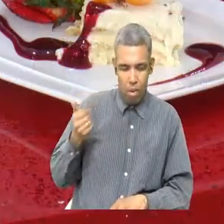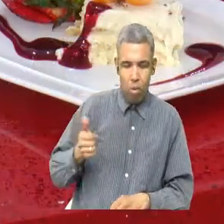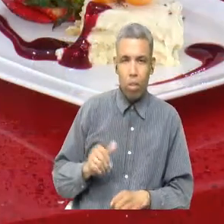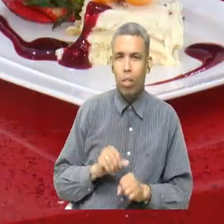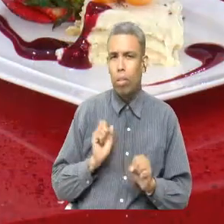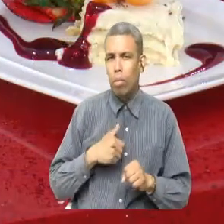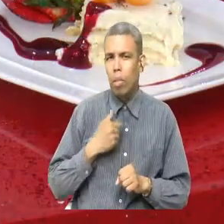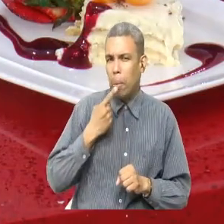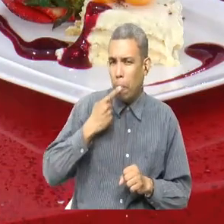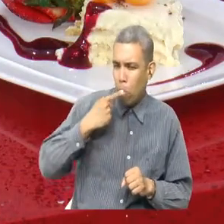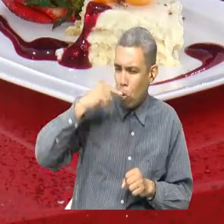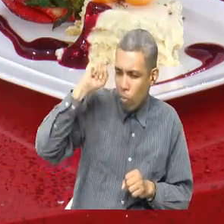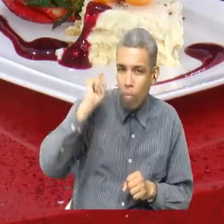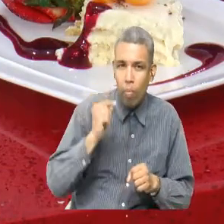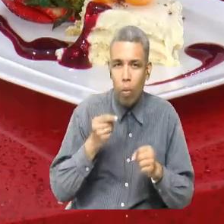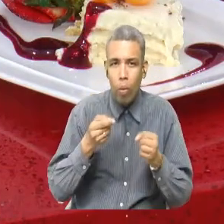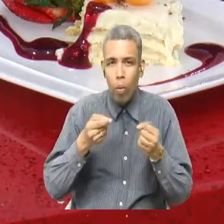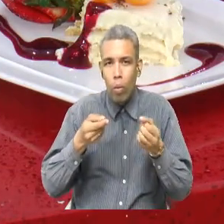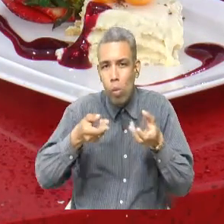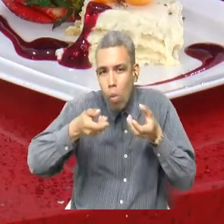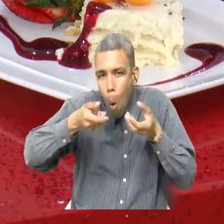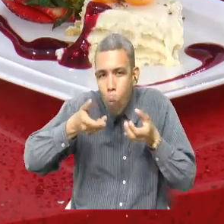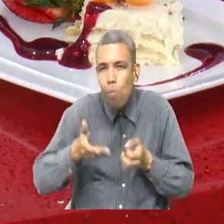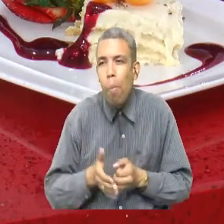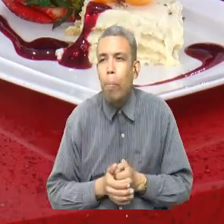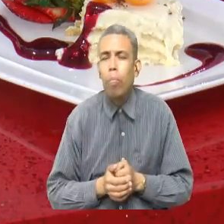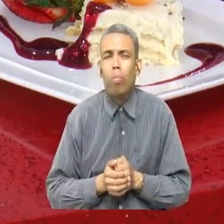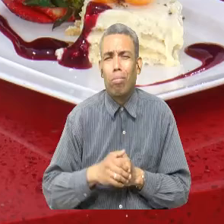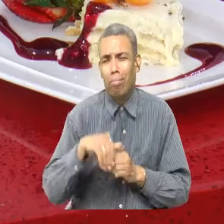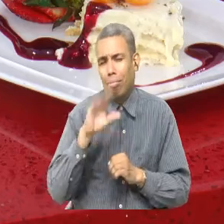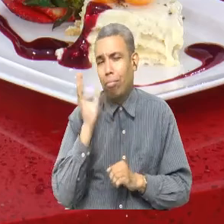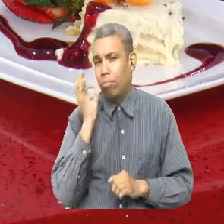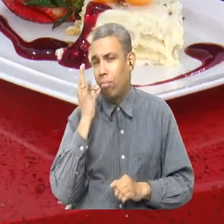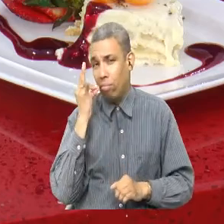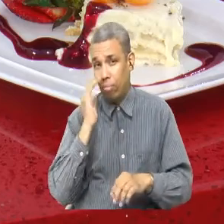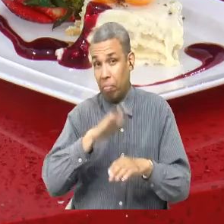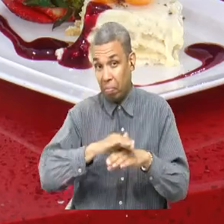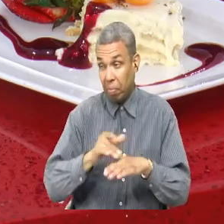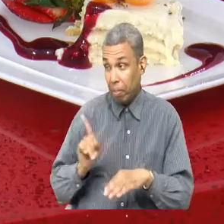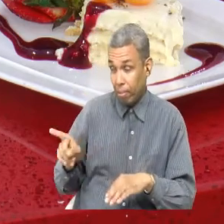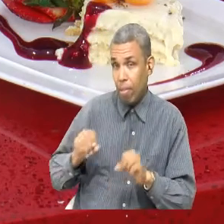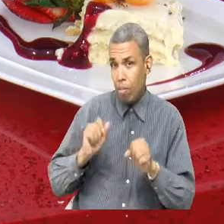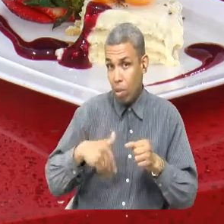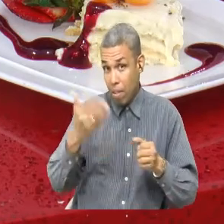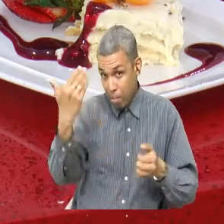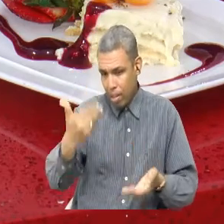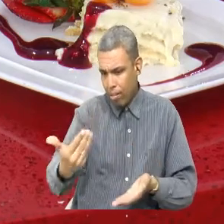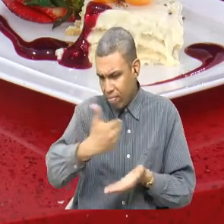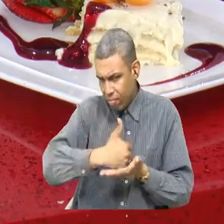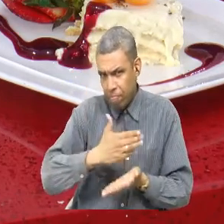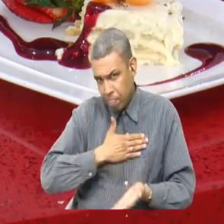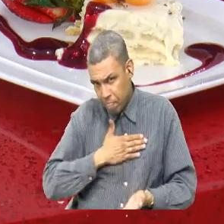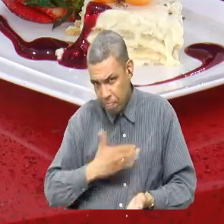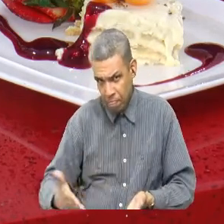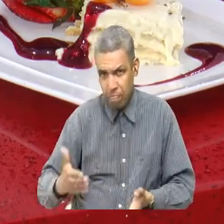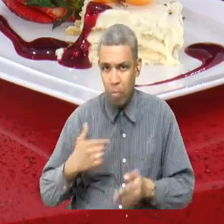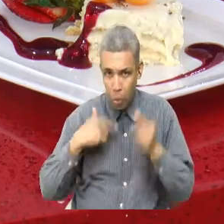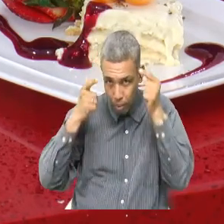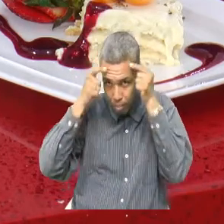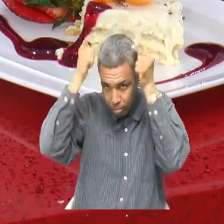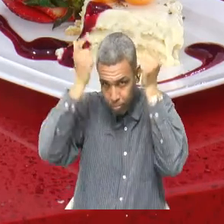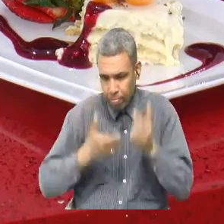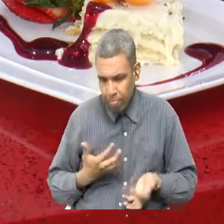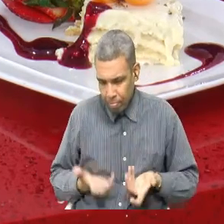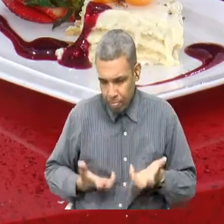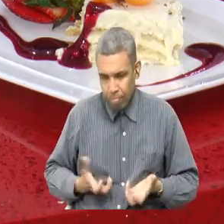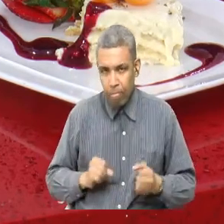sabores diferentes, materia prima de primera calidad. Y serán, por supuesto, bien atendidos. Así que a visitar Zona Rápida, queridos